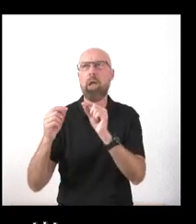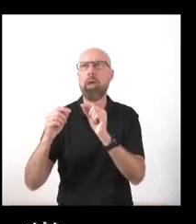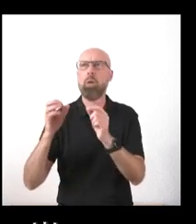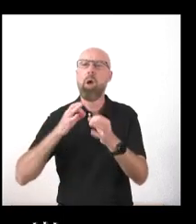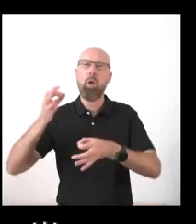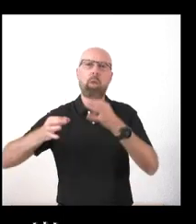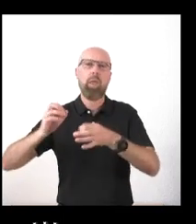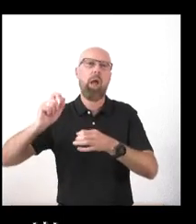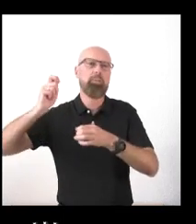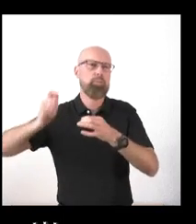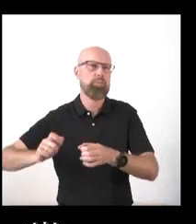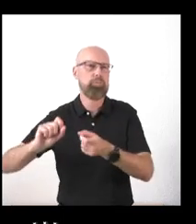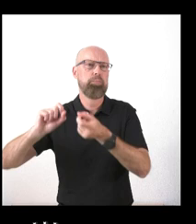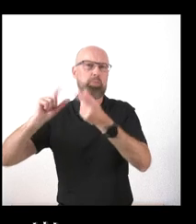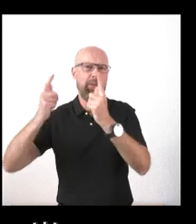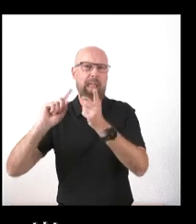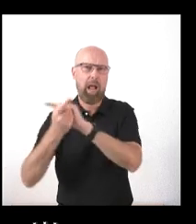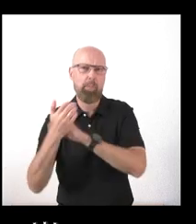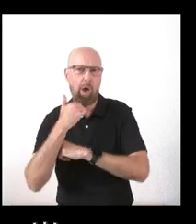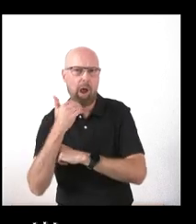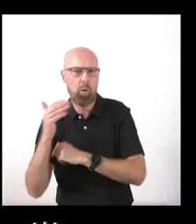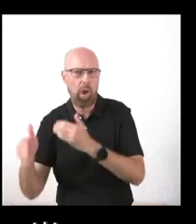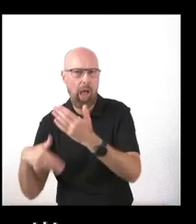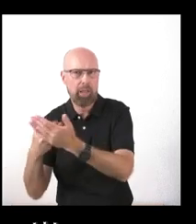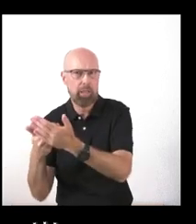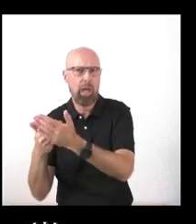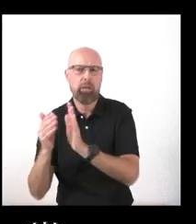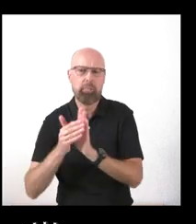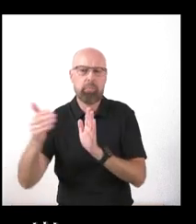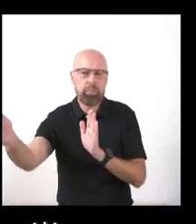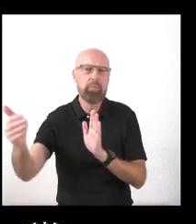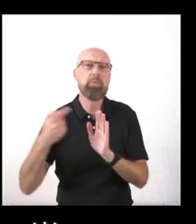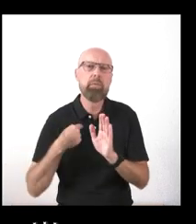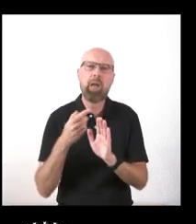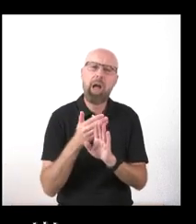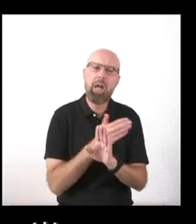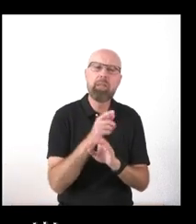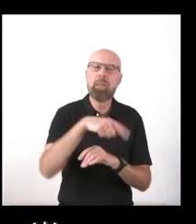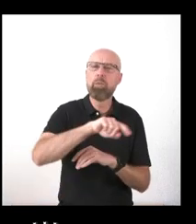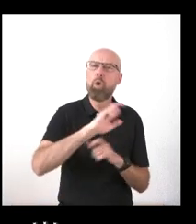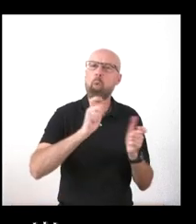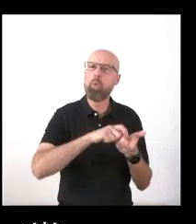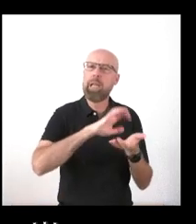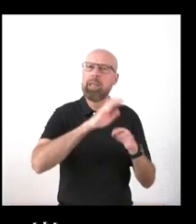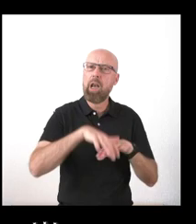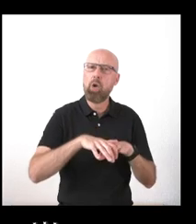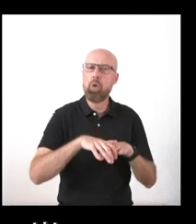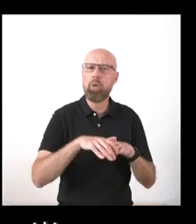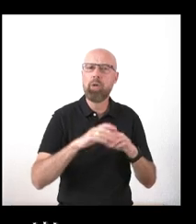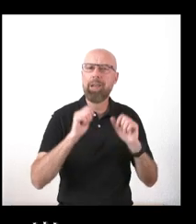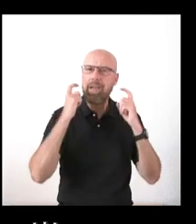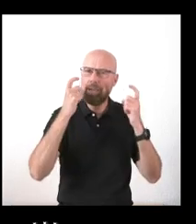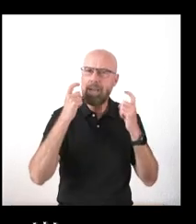a tomar alguna medida dentro del margen como dicen para flexibilizar estos procedimientos o lo va a dejar